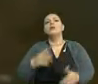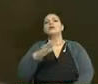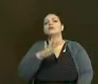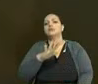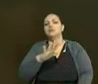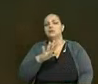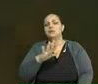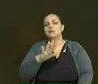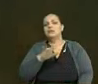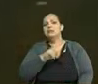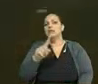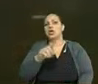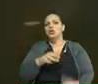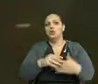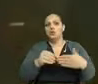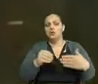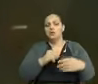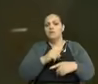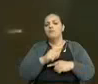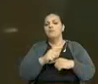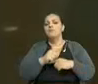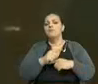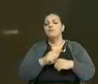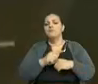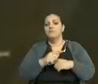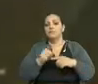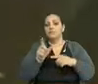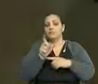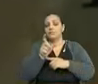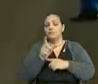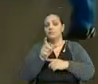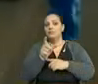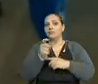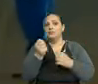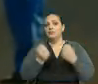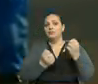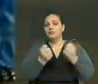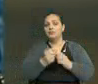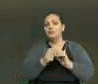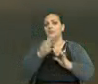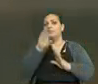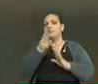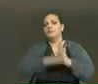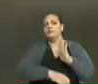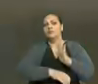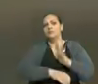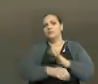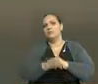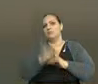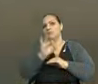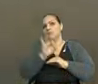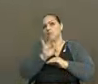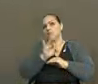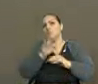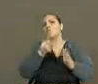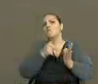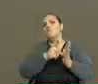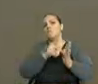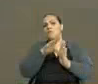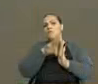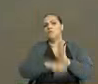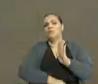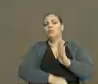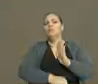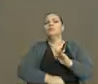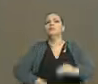conducir. Ok, ¿y la gente sí está respetando también lo que es el uso de mascarilla? Sí, estamos respetando, estamos exigiendo que se cumpla con los